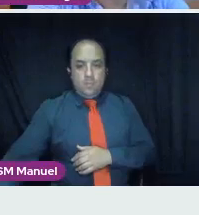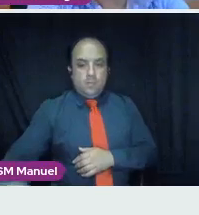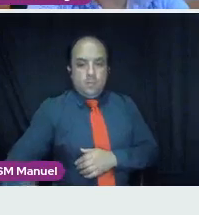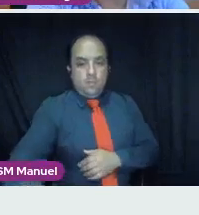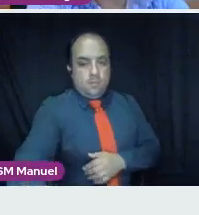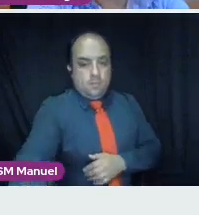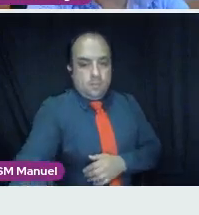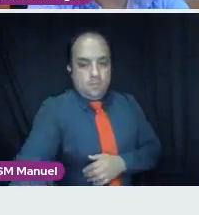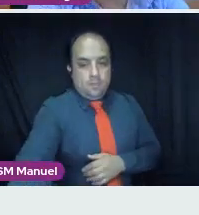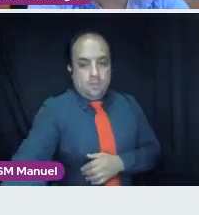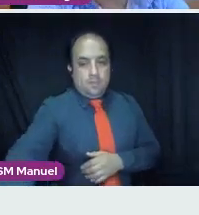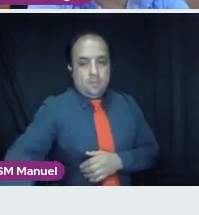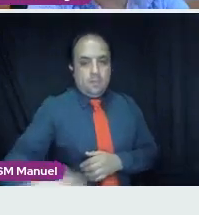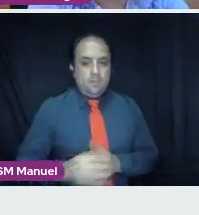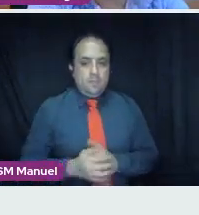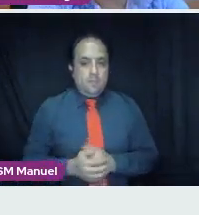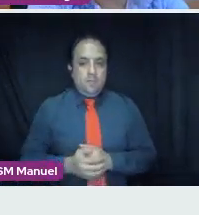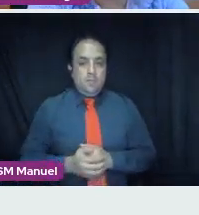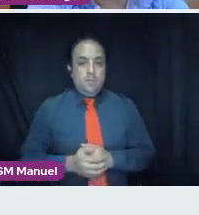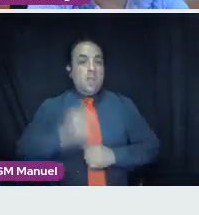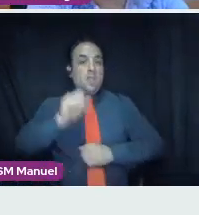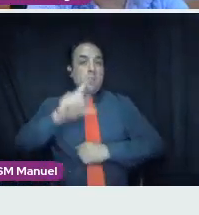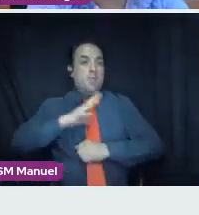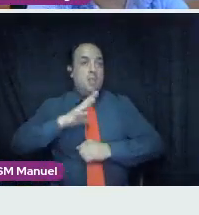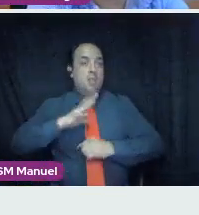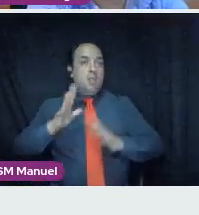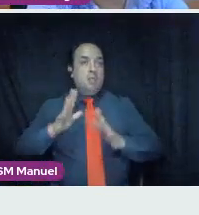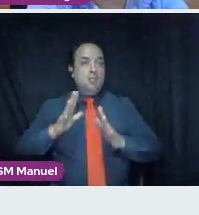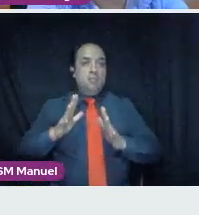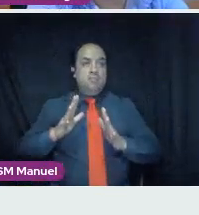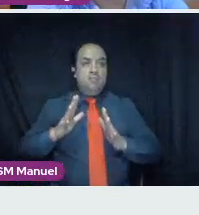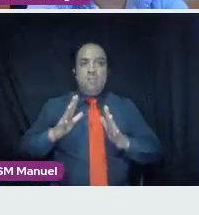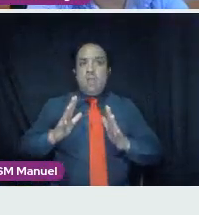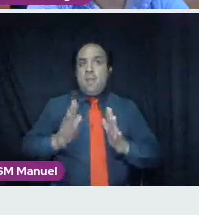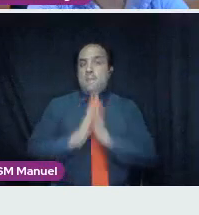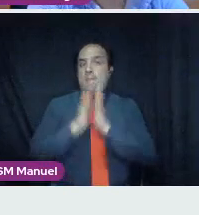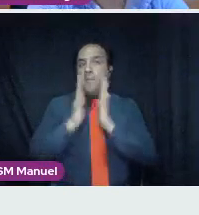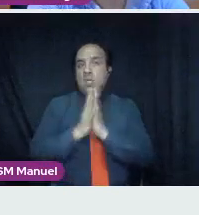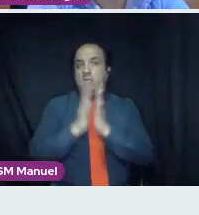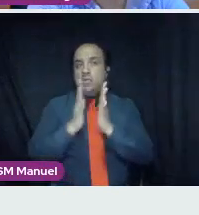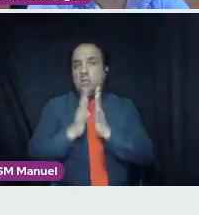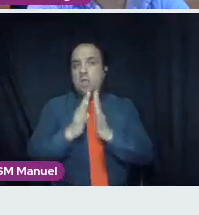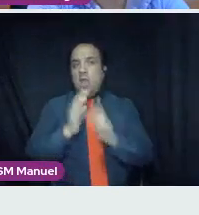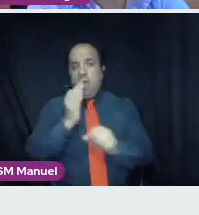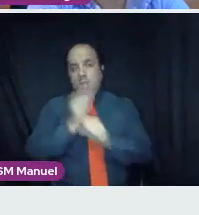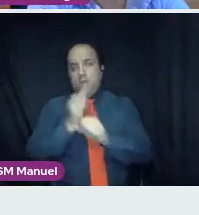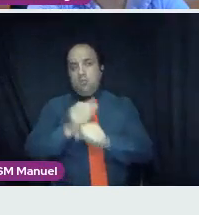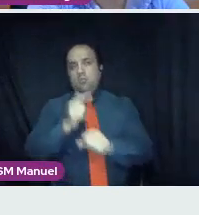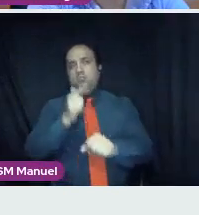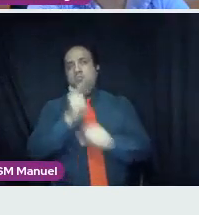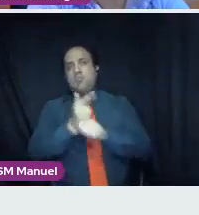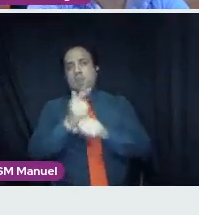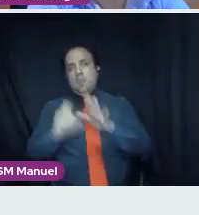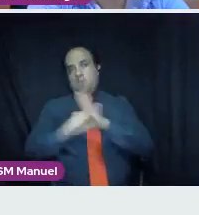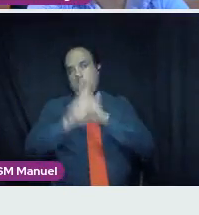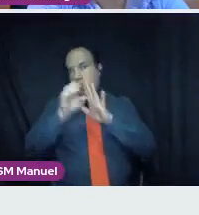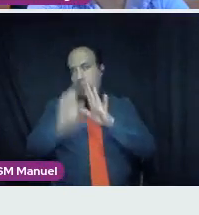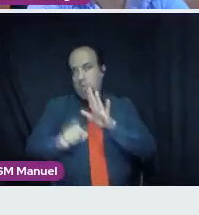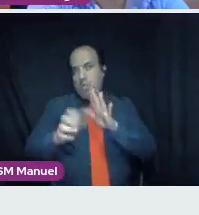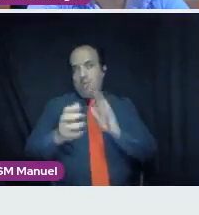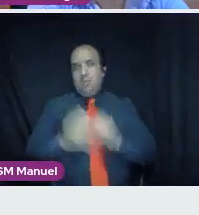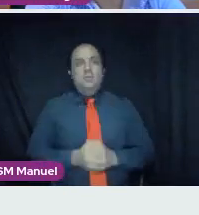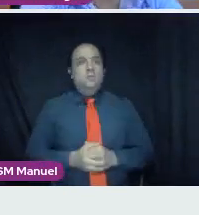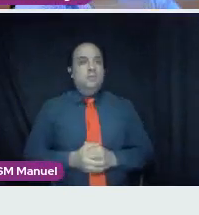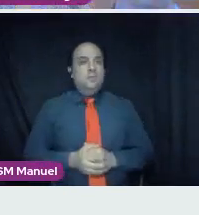Incluso, ¿no? Hay intervenciones, y lo vemos ahorita, en donde se busca que